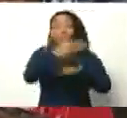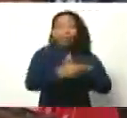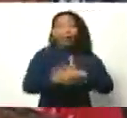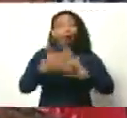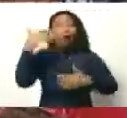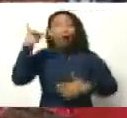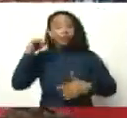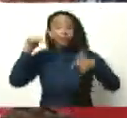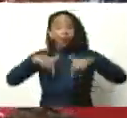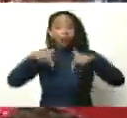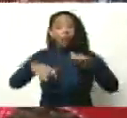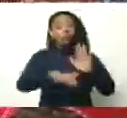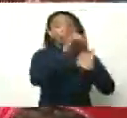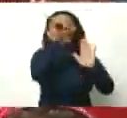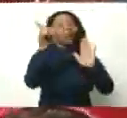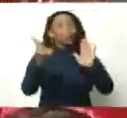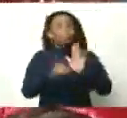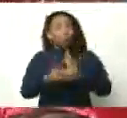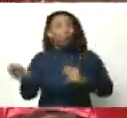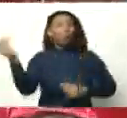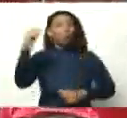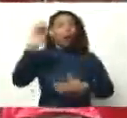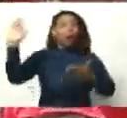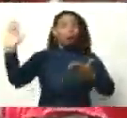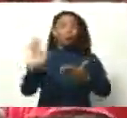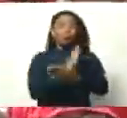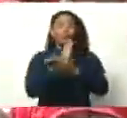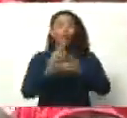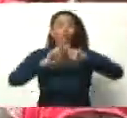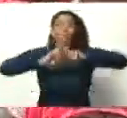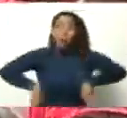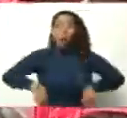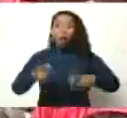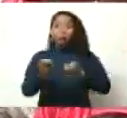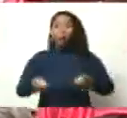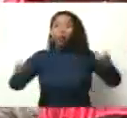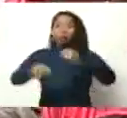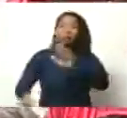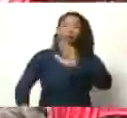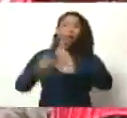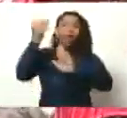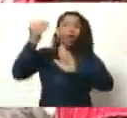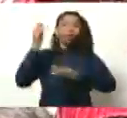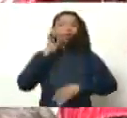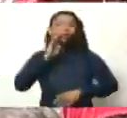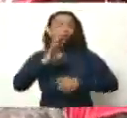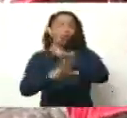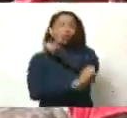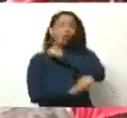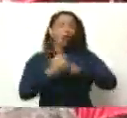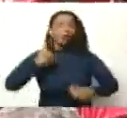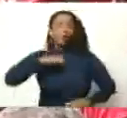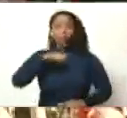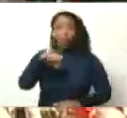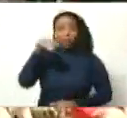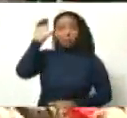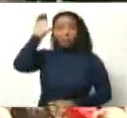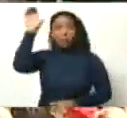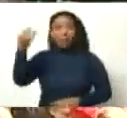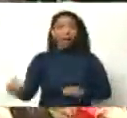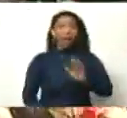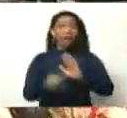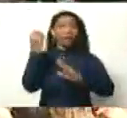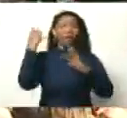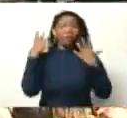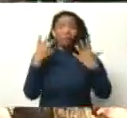garantías de este diplomático y además que sean levantadas las sanciones que han sido impuestas de manera ilegal en nuestro país y que han afectado sin